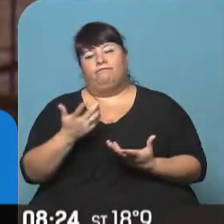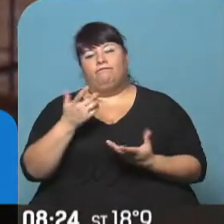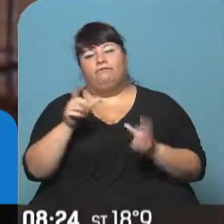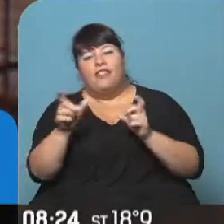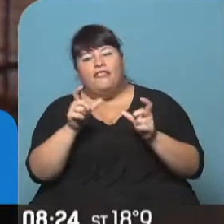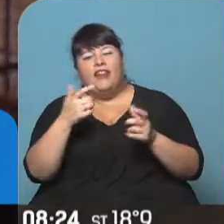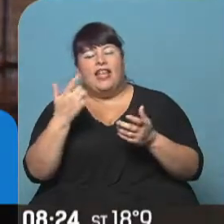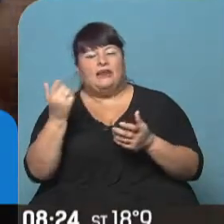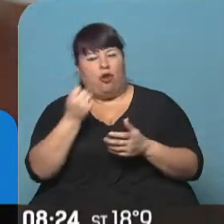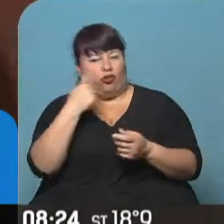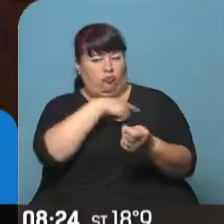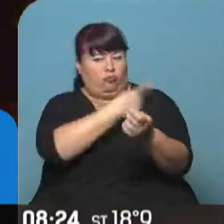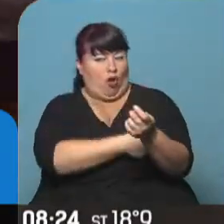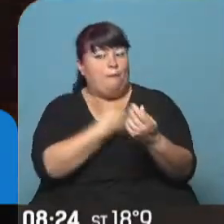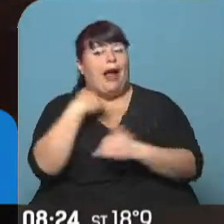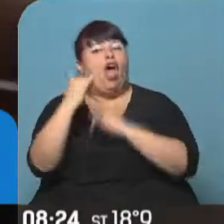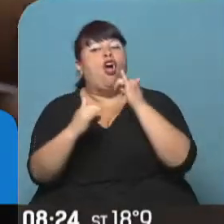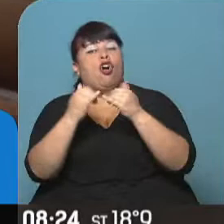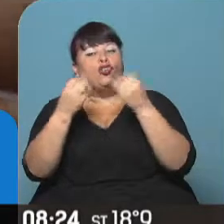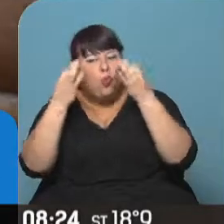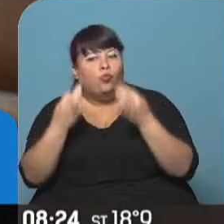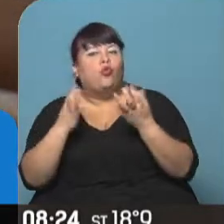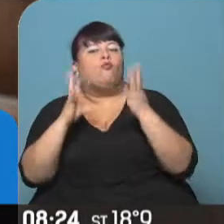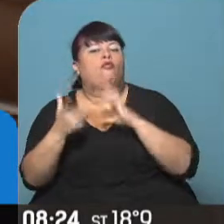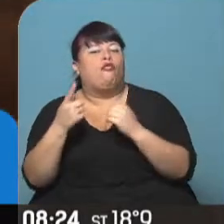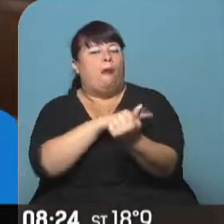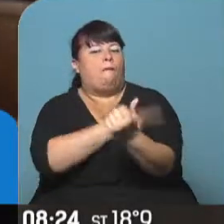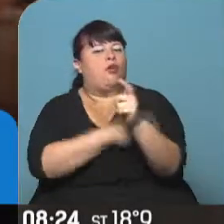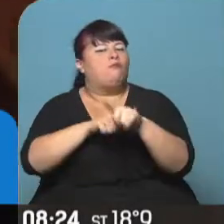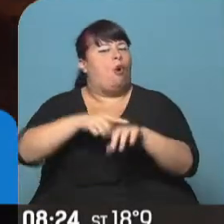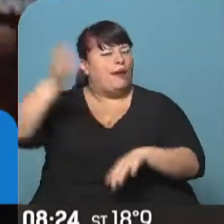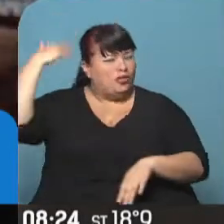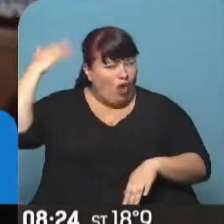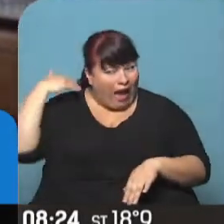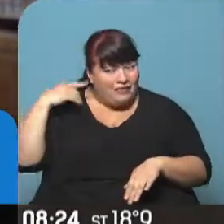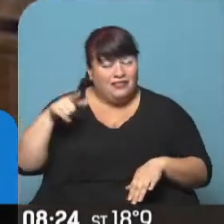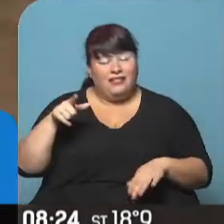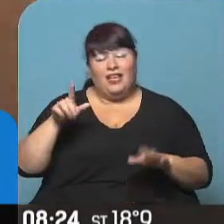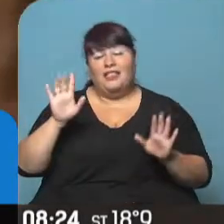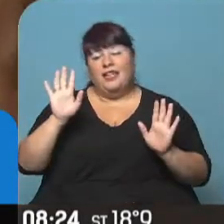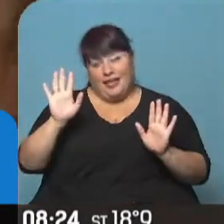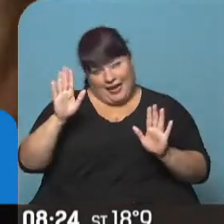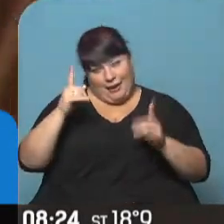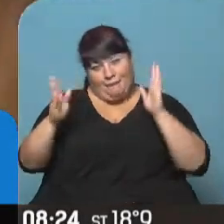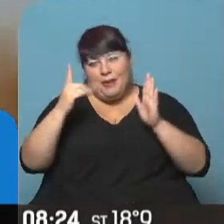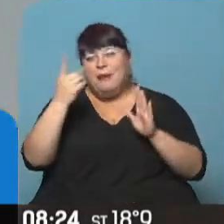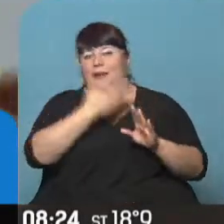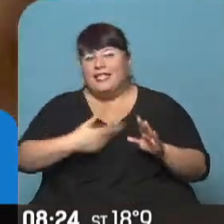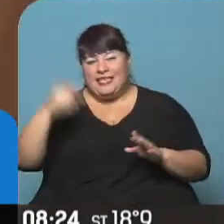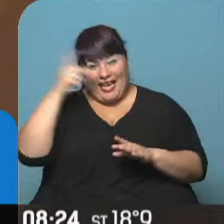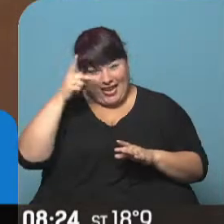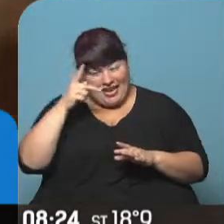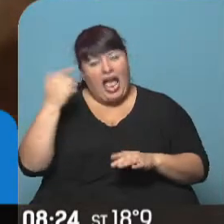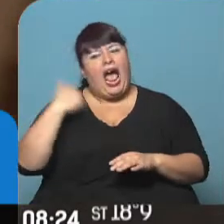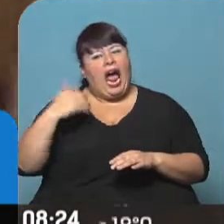ariete importante de poder para contar justamente cómo era el poder de entonces, que hasta ese momento, estamos hablando de la primera presidencia de Néstor,